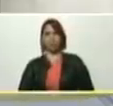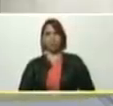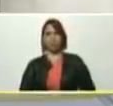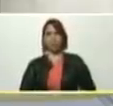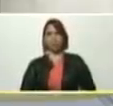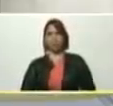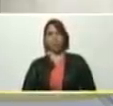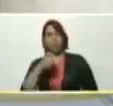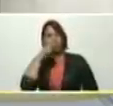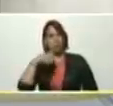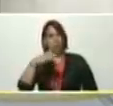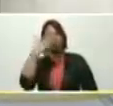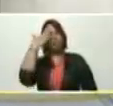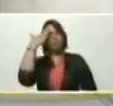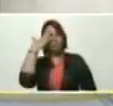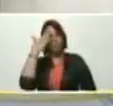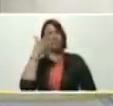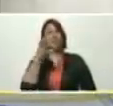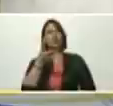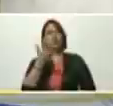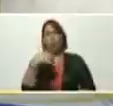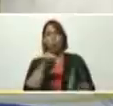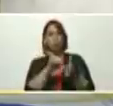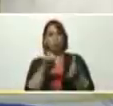El pueblo sabe dónde está la traición.